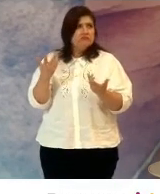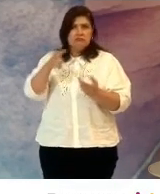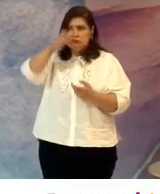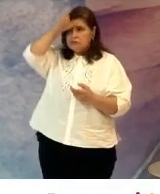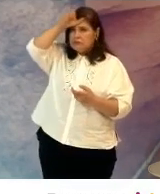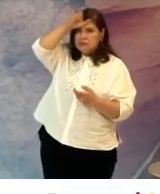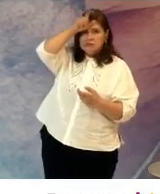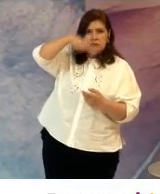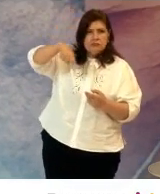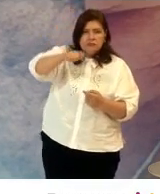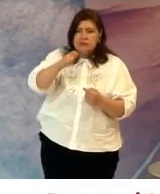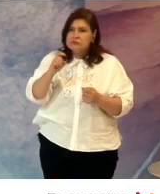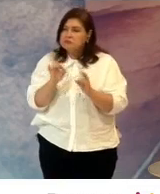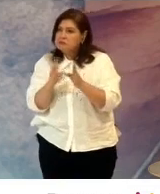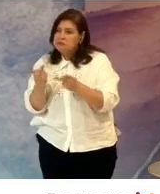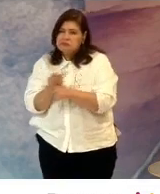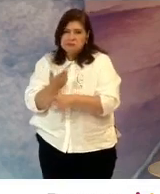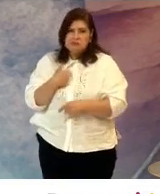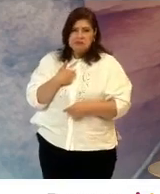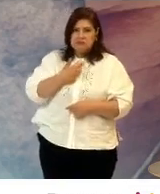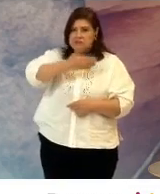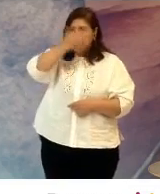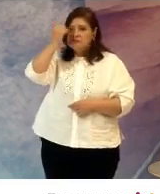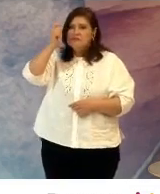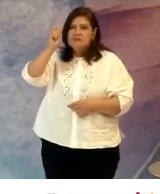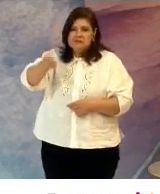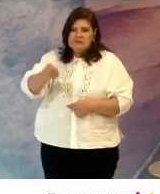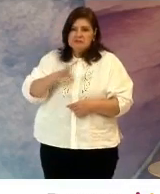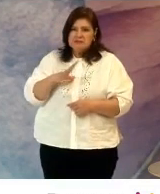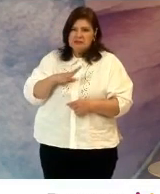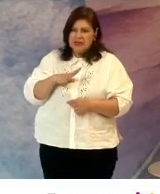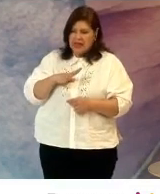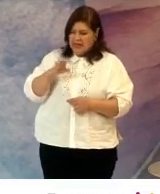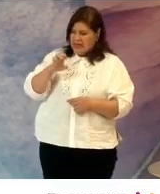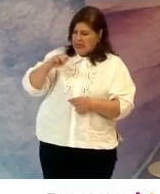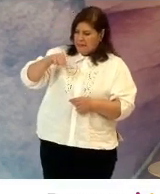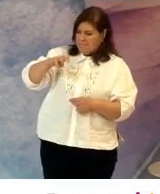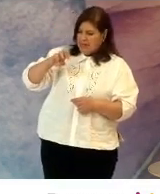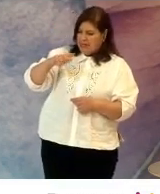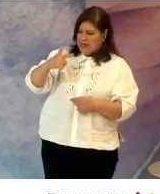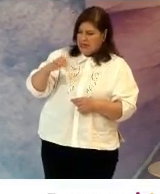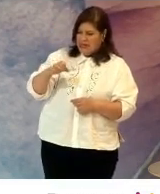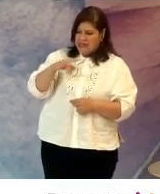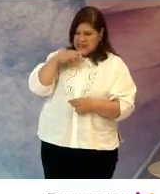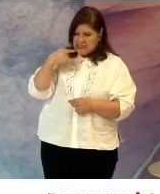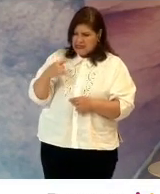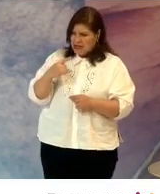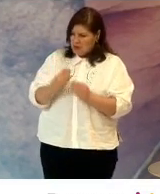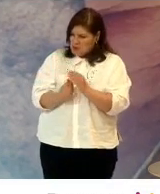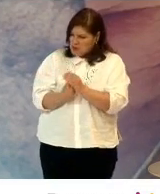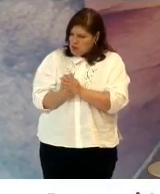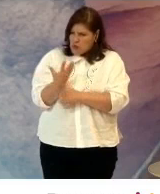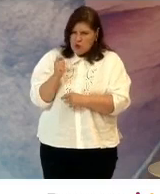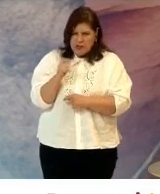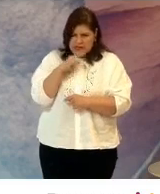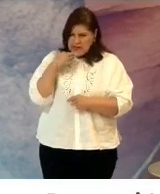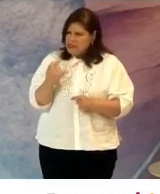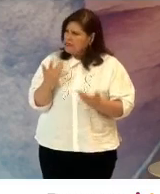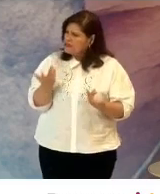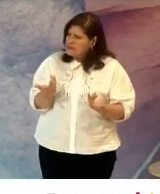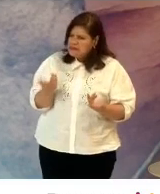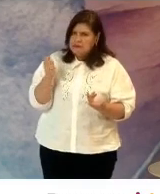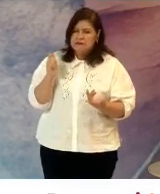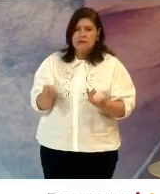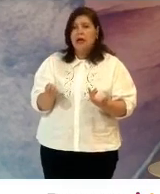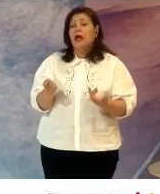allí, porque nadie sabía qué significa Emerge Chile. Entonces, normalmente,